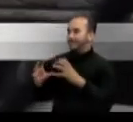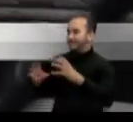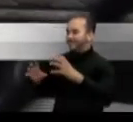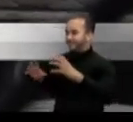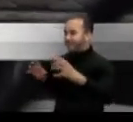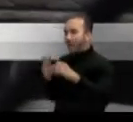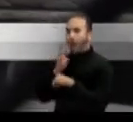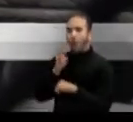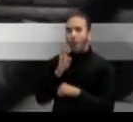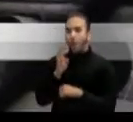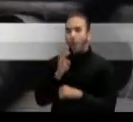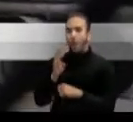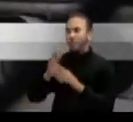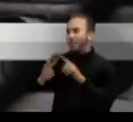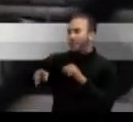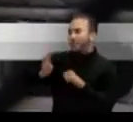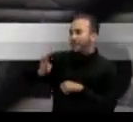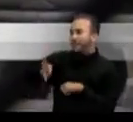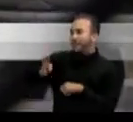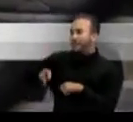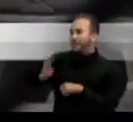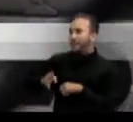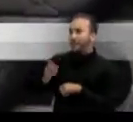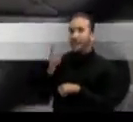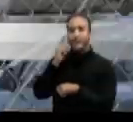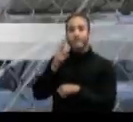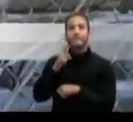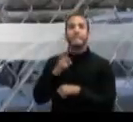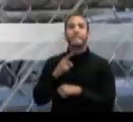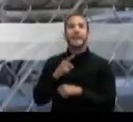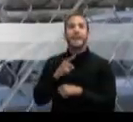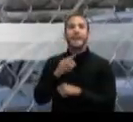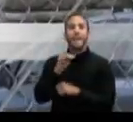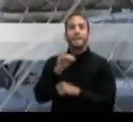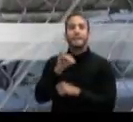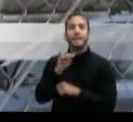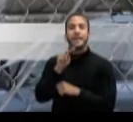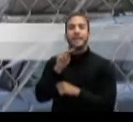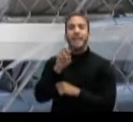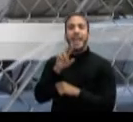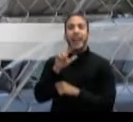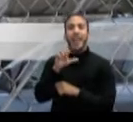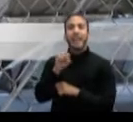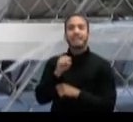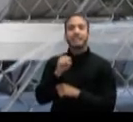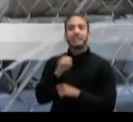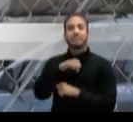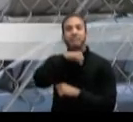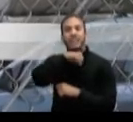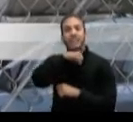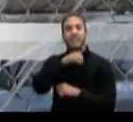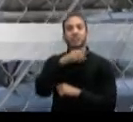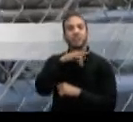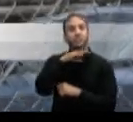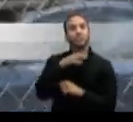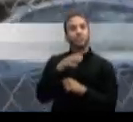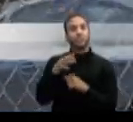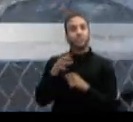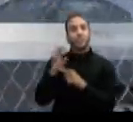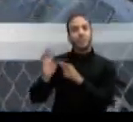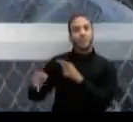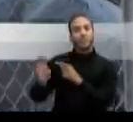cisterna, tuvo que dejarse abierta para liberar particulados de minerales y el camión cisterna hacer un